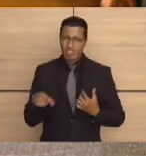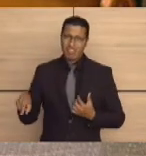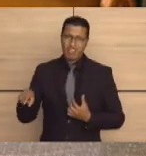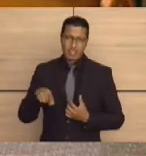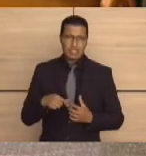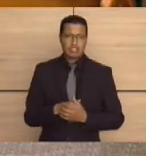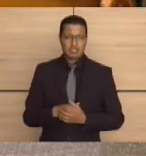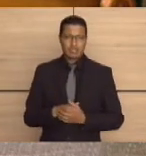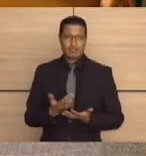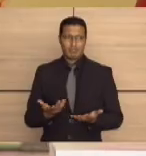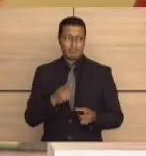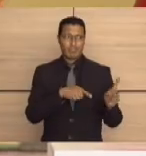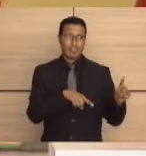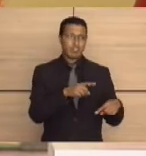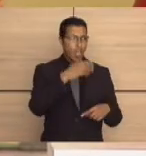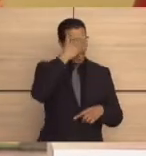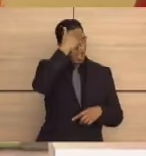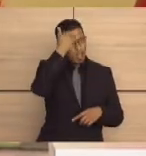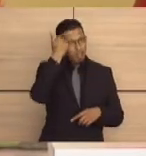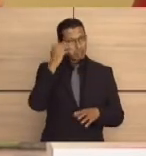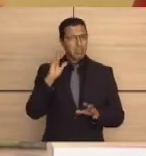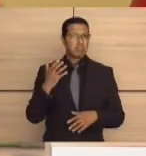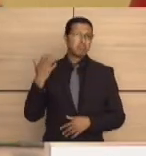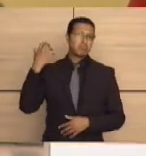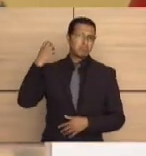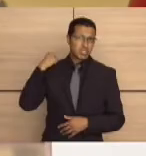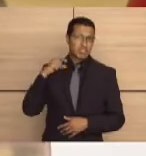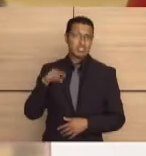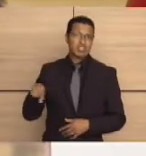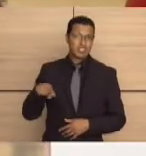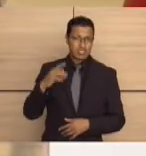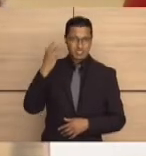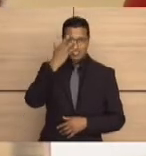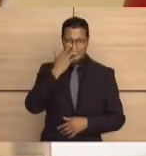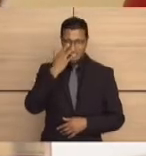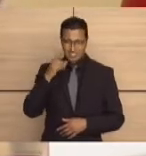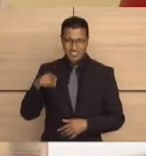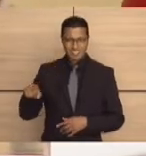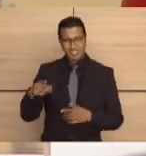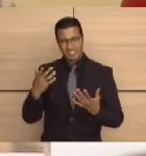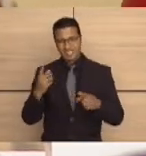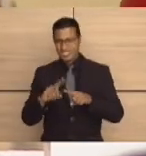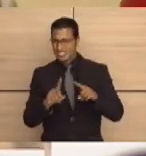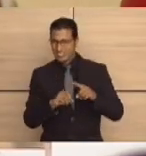Olvidamos todo lo que los negros y marrones nos enseñaron. Olvidamos todo lo que se escuchó